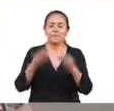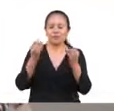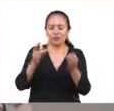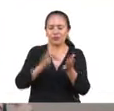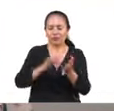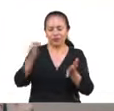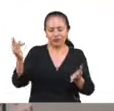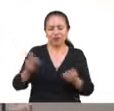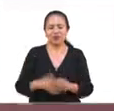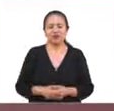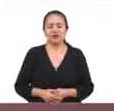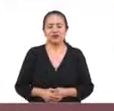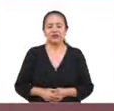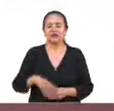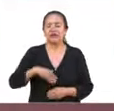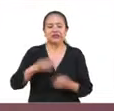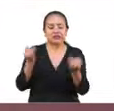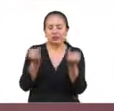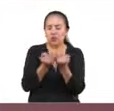Muchísimas gracias. Y también quiero